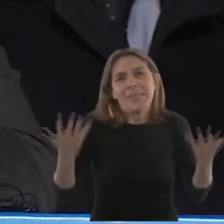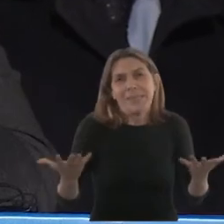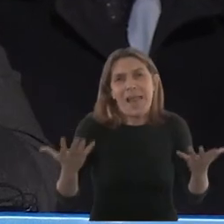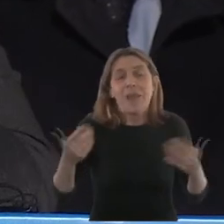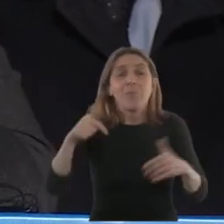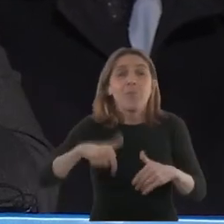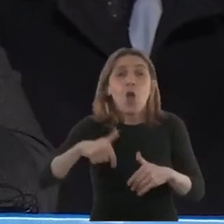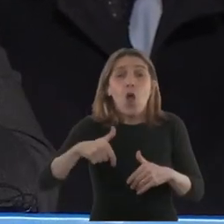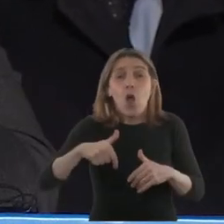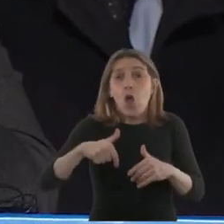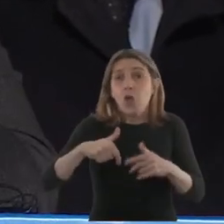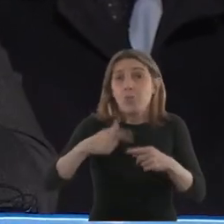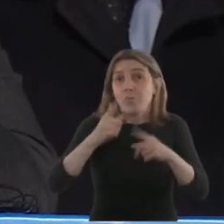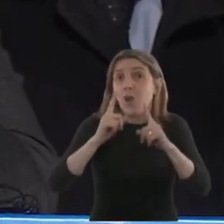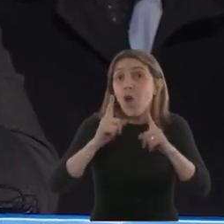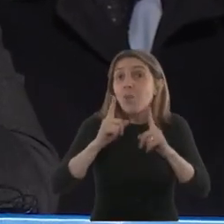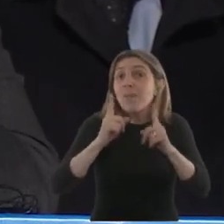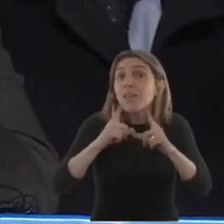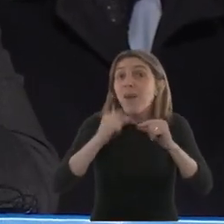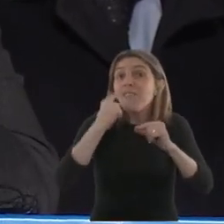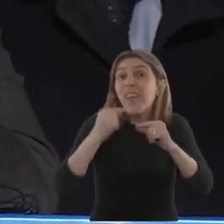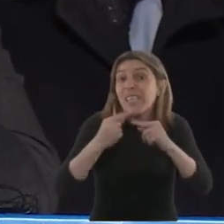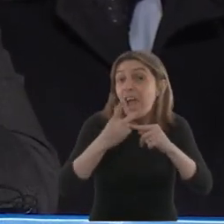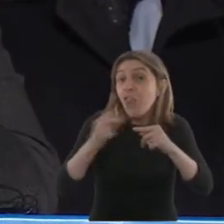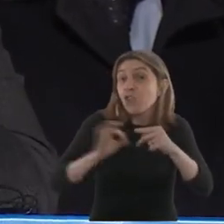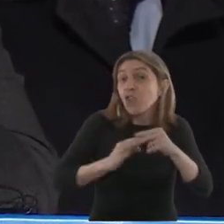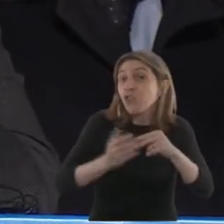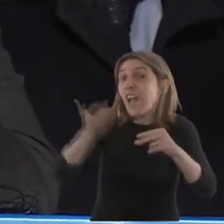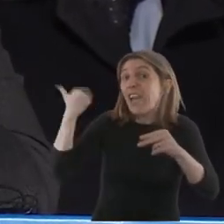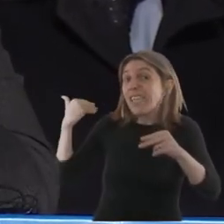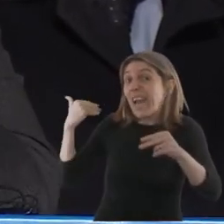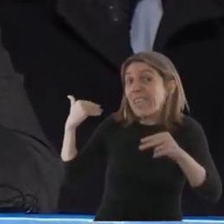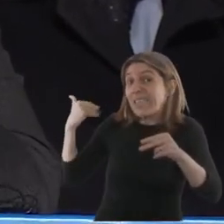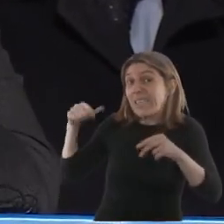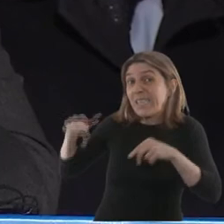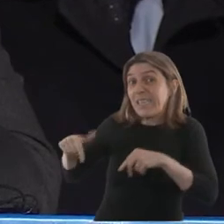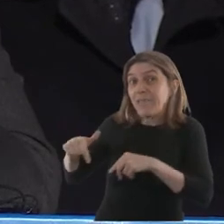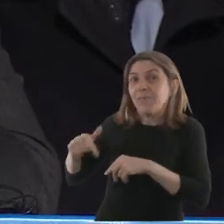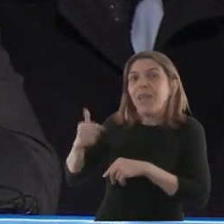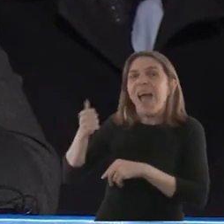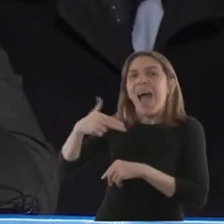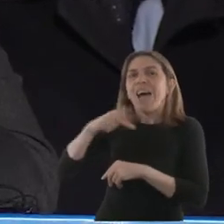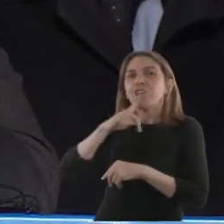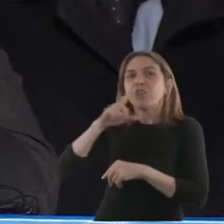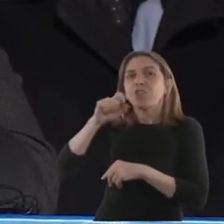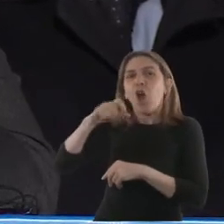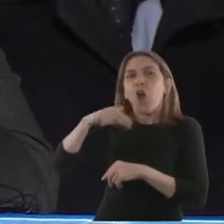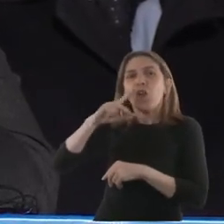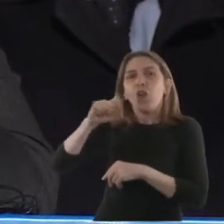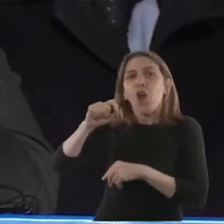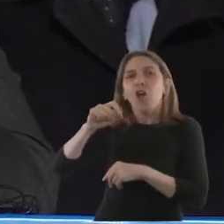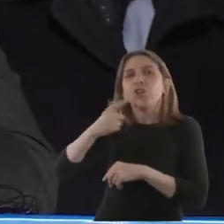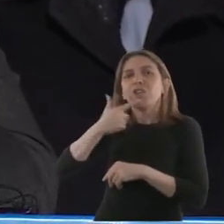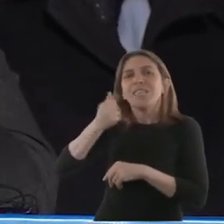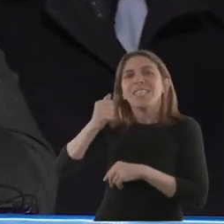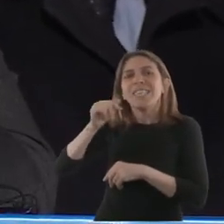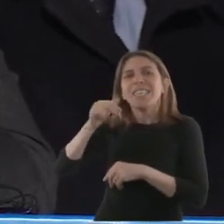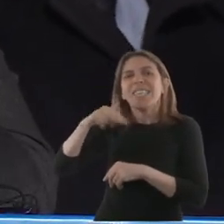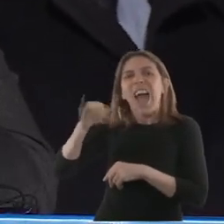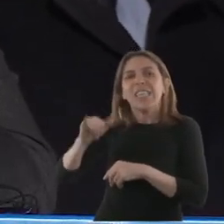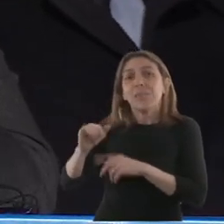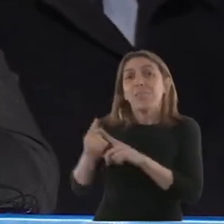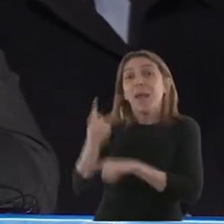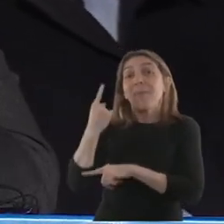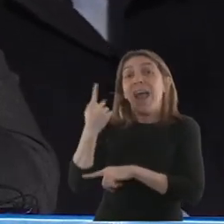día como hoy, hace 200 años, el presbítero Antonio Sanz, primer rector de la Universidad de